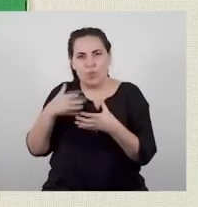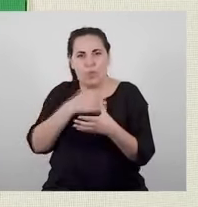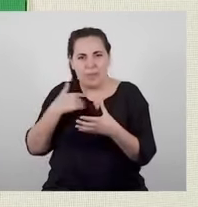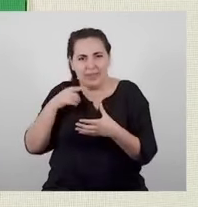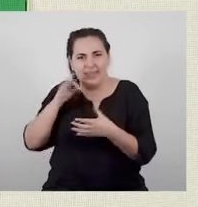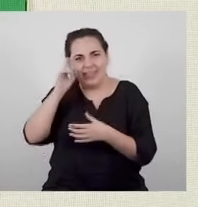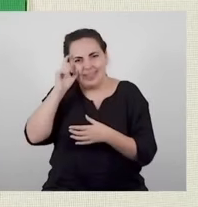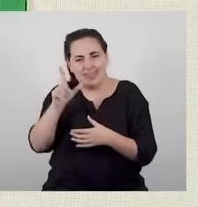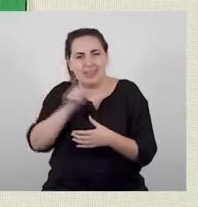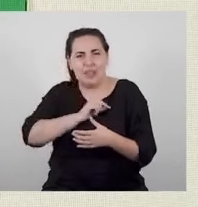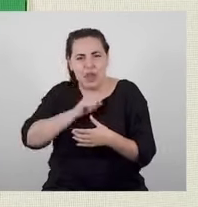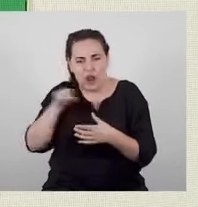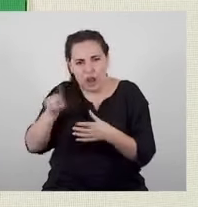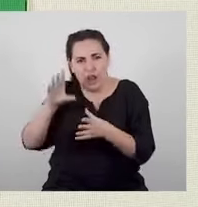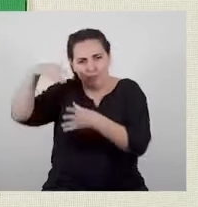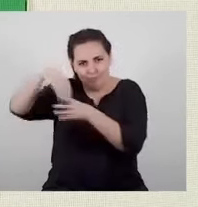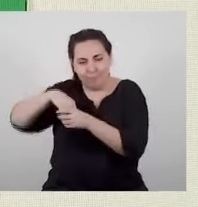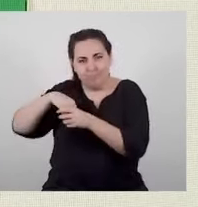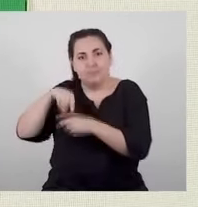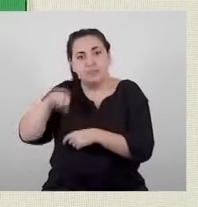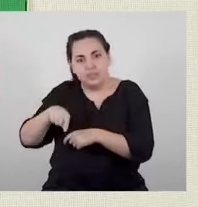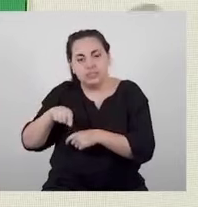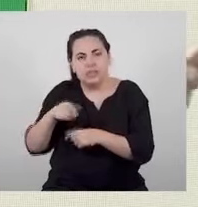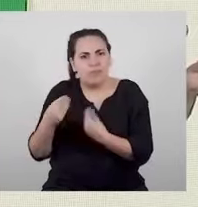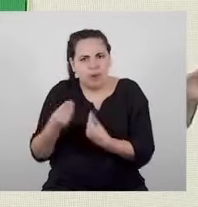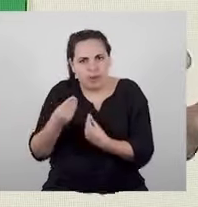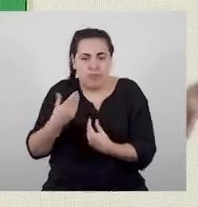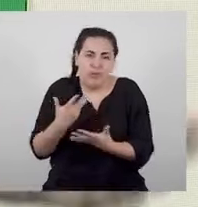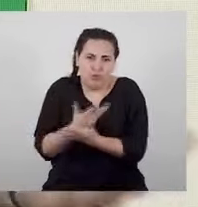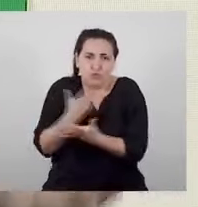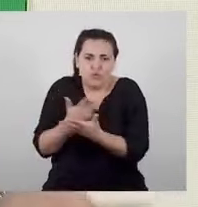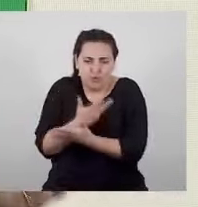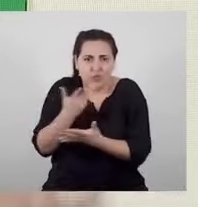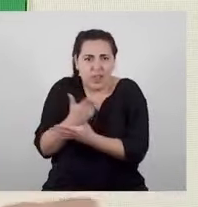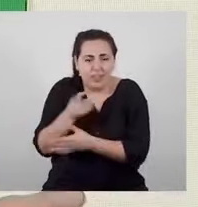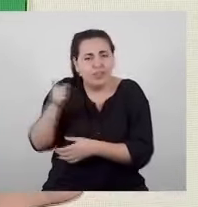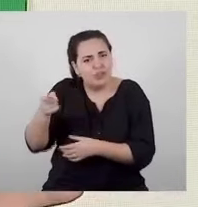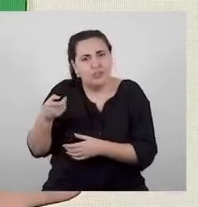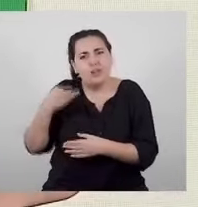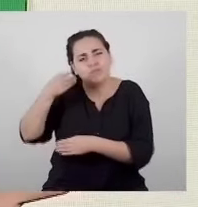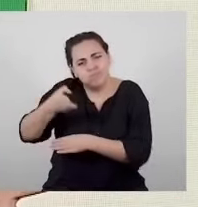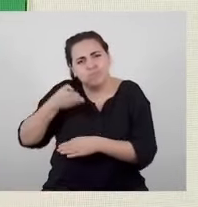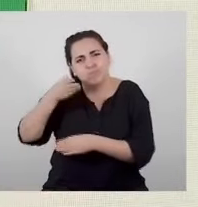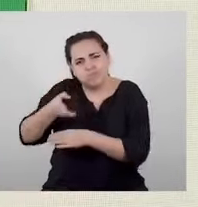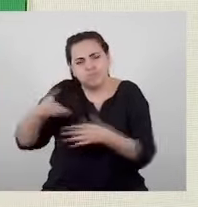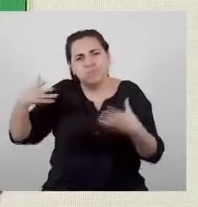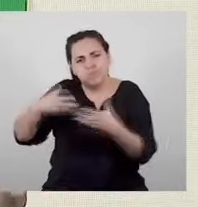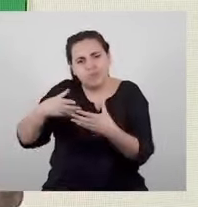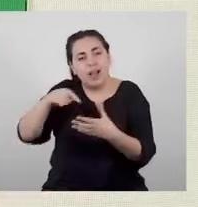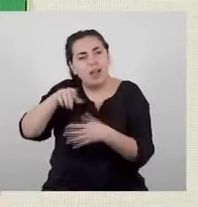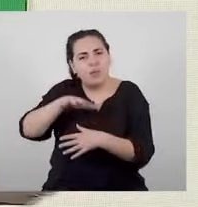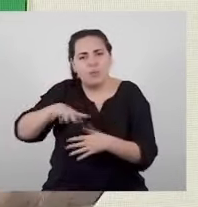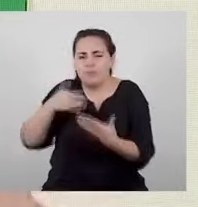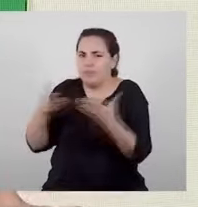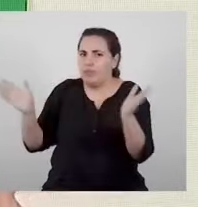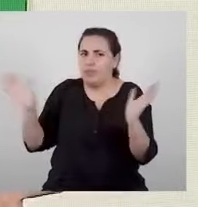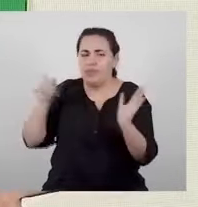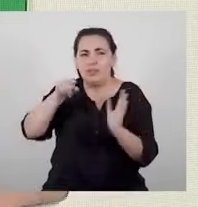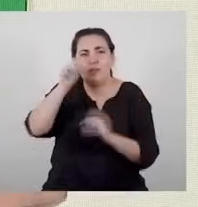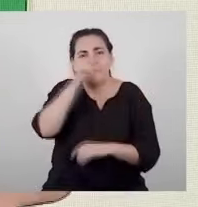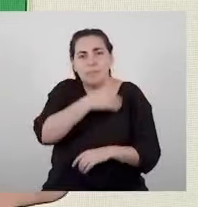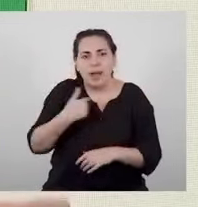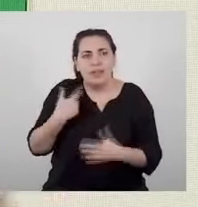por su dolor ella acude a Madres del Dolor que es un espacio evidentemente abierto donde los padres y las madres que no saben